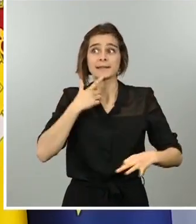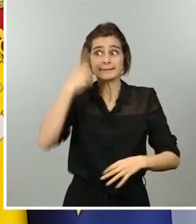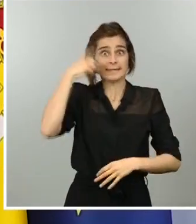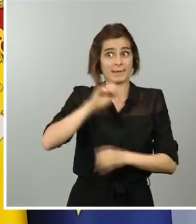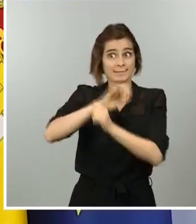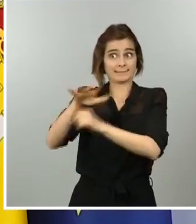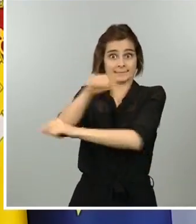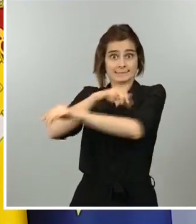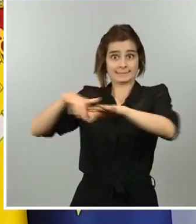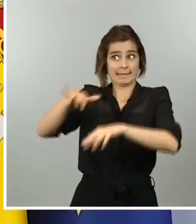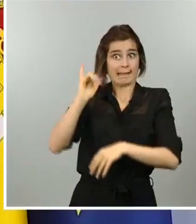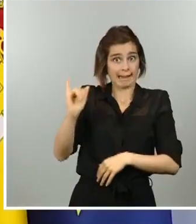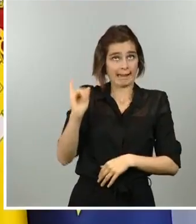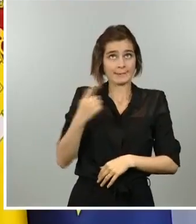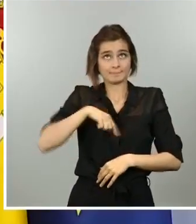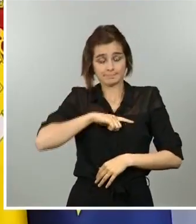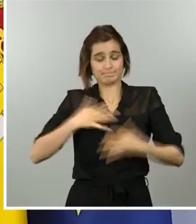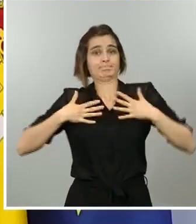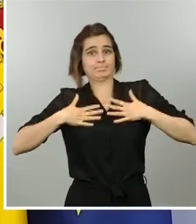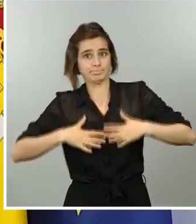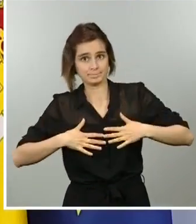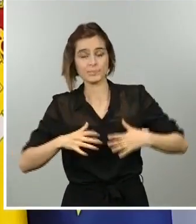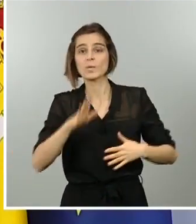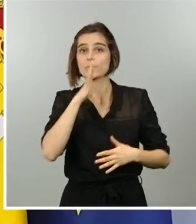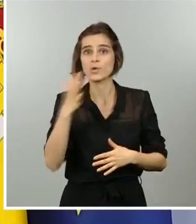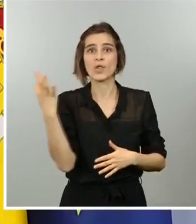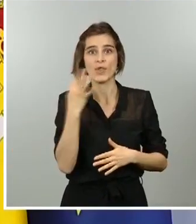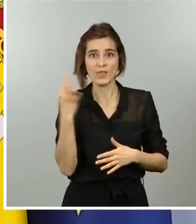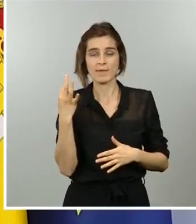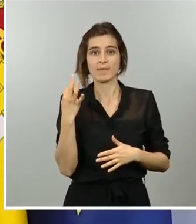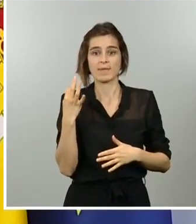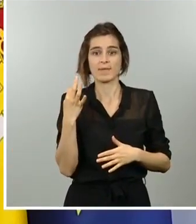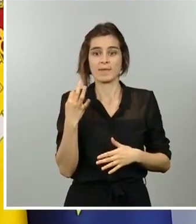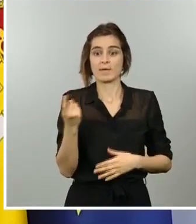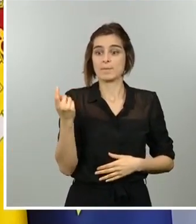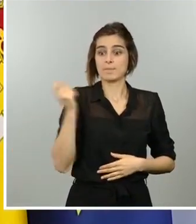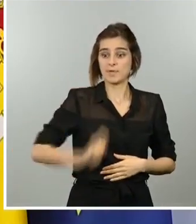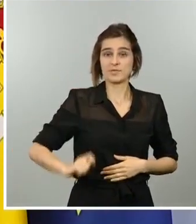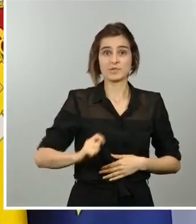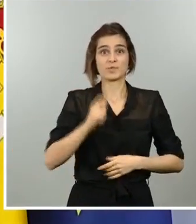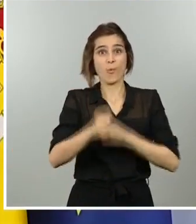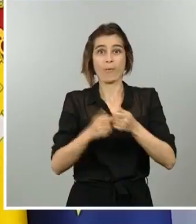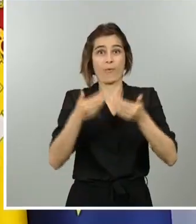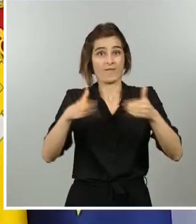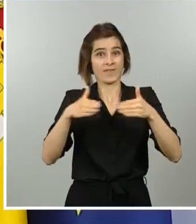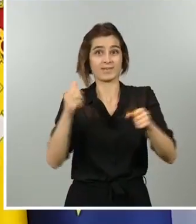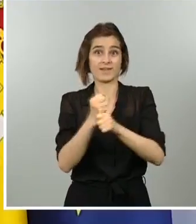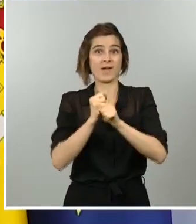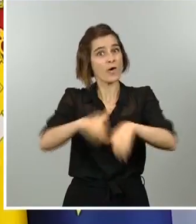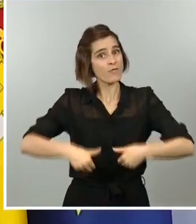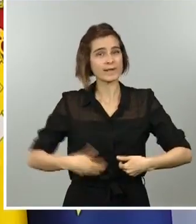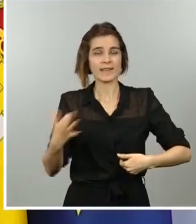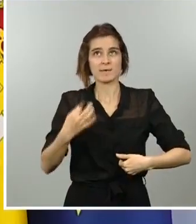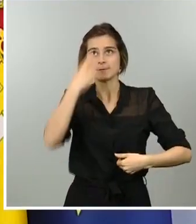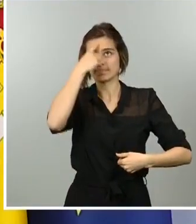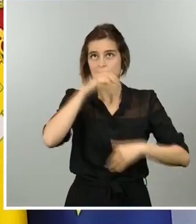detalladas, estipulan de cómo hay que comportarse en cada una de las actividades profesionales que vamos abriendo. Y yo quería terminar agradeciendo una vez